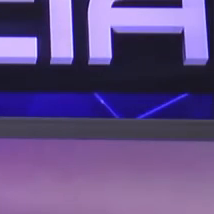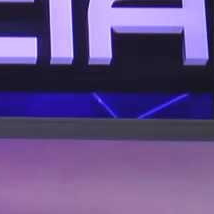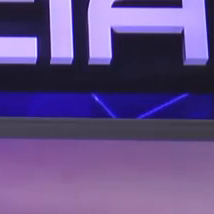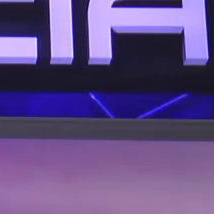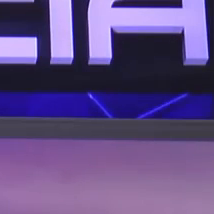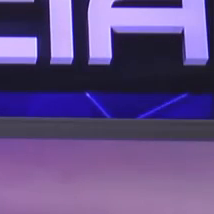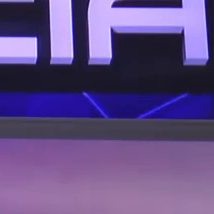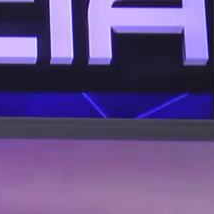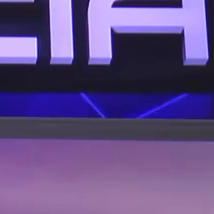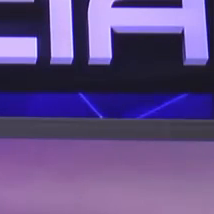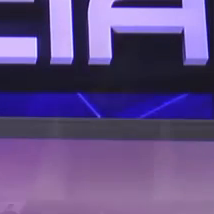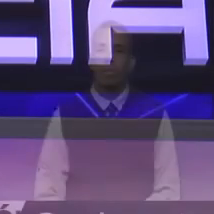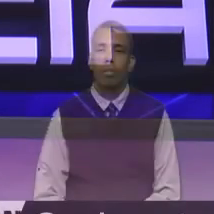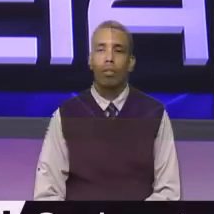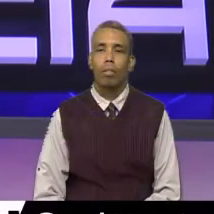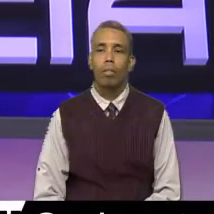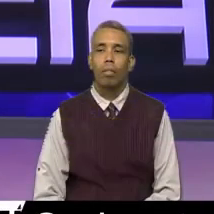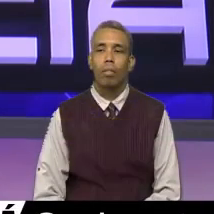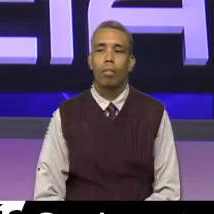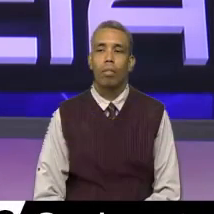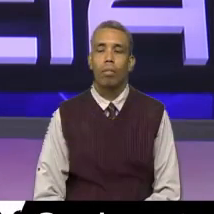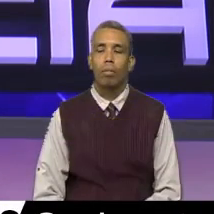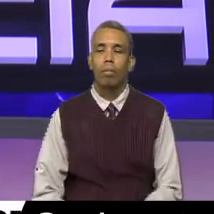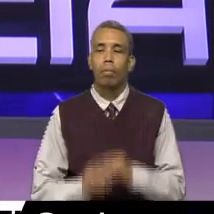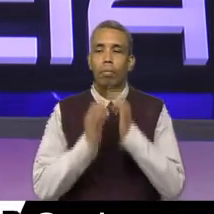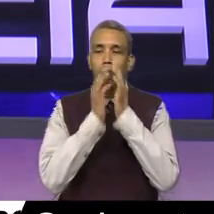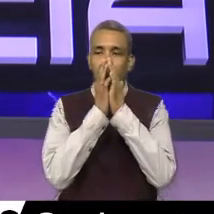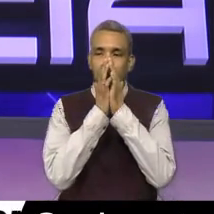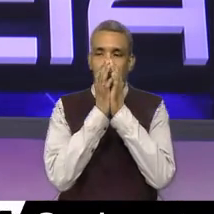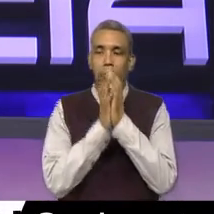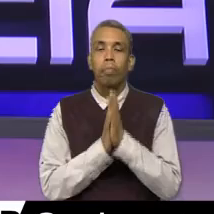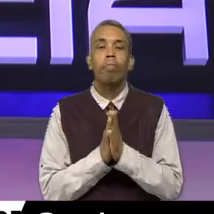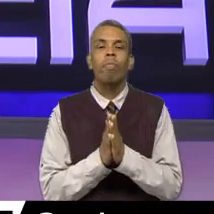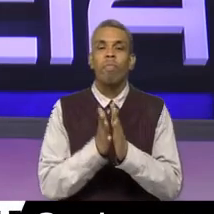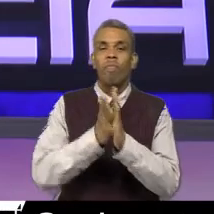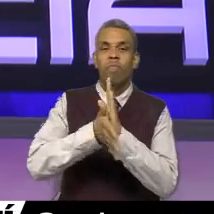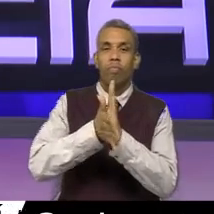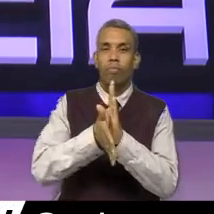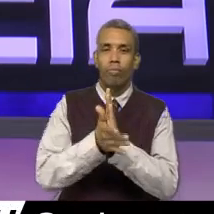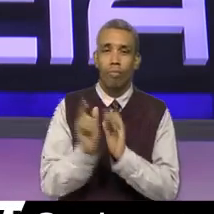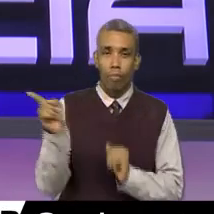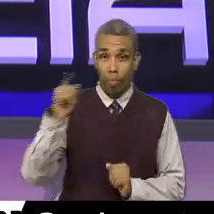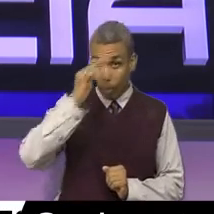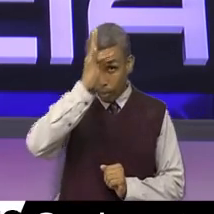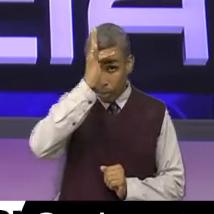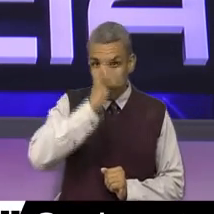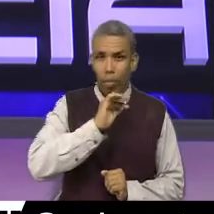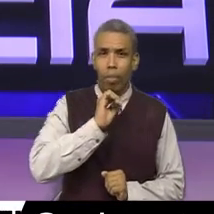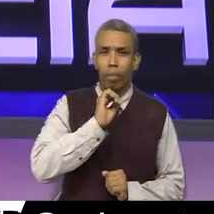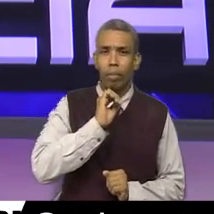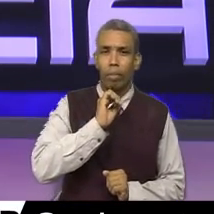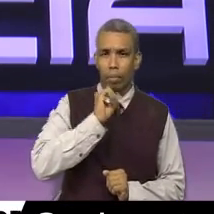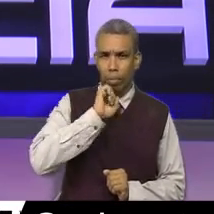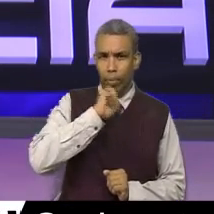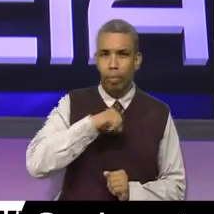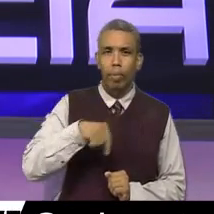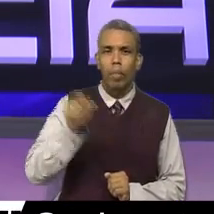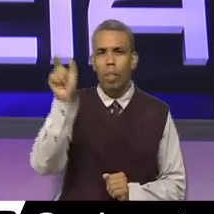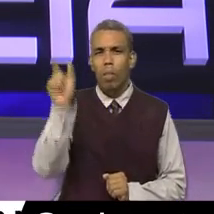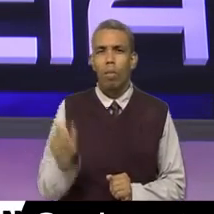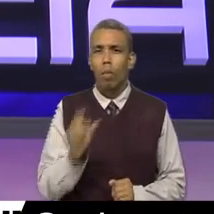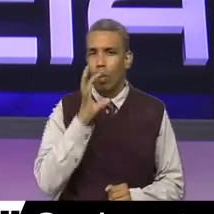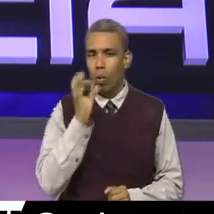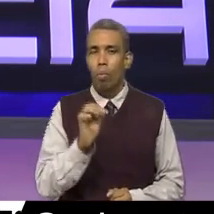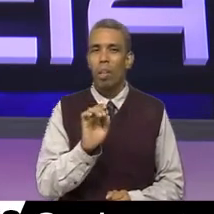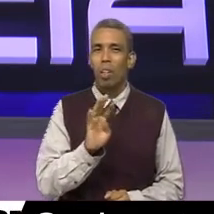Gracias por acompañarnos en nuestra presente emisión. Se recupera en el Hospital Regional del Magdalena Medio un hombre de 42 años quien resultó herido